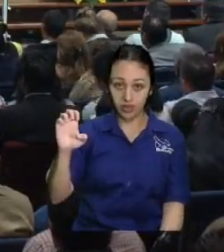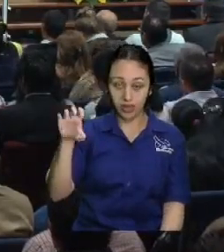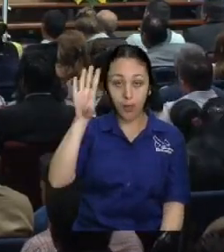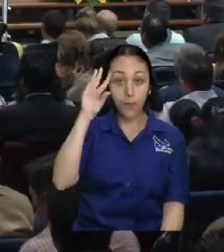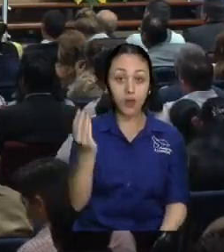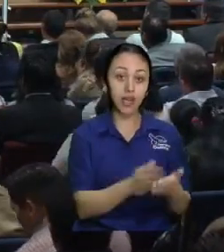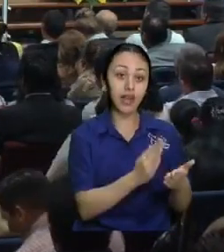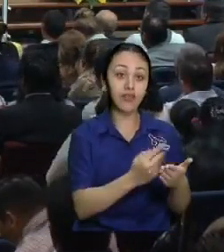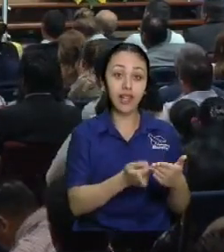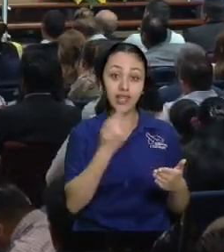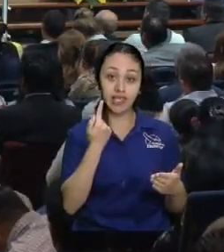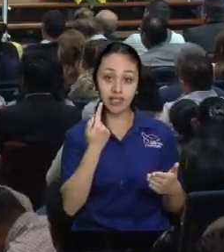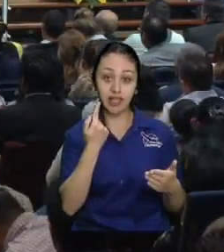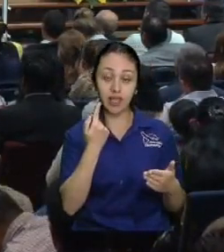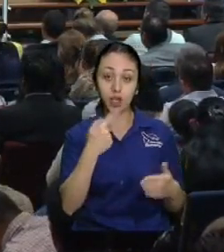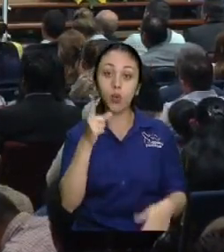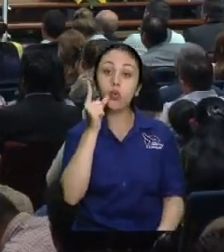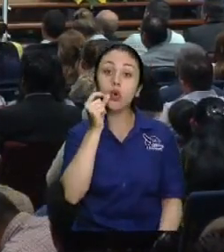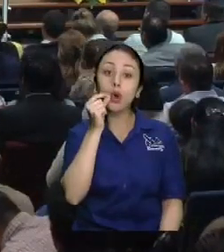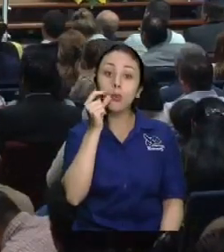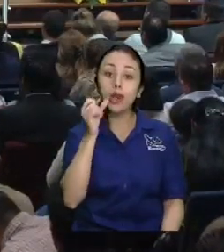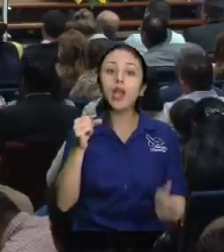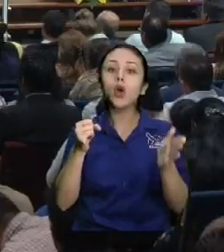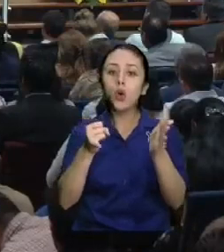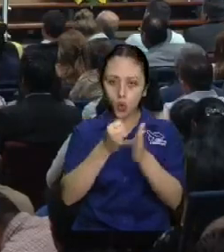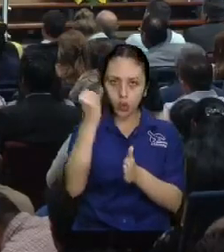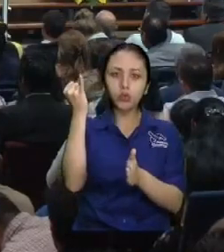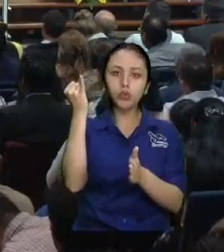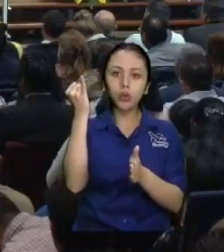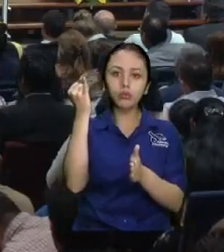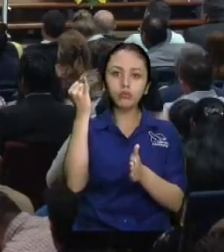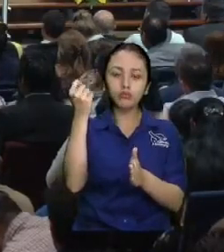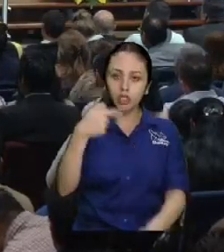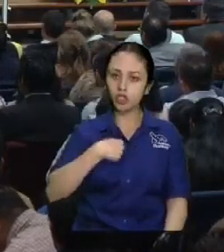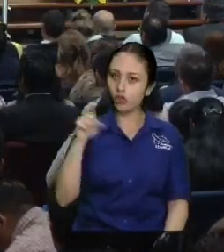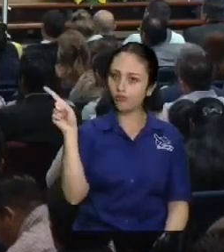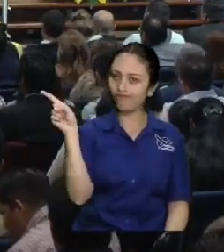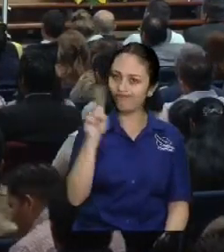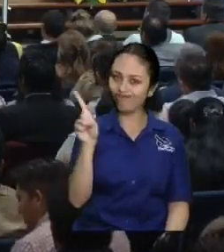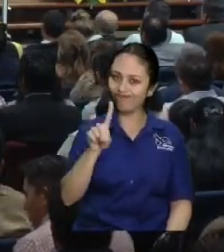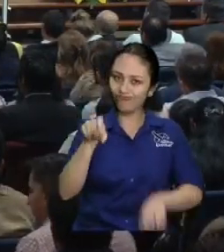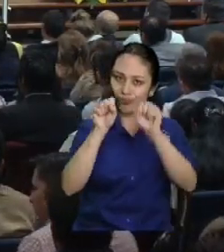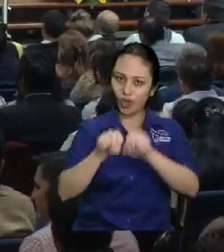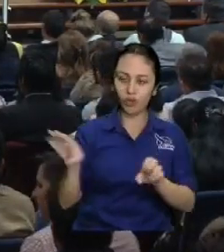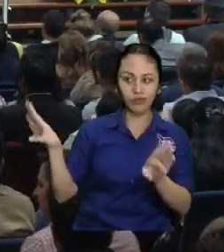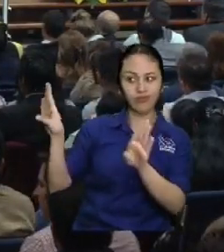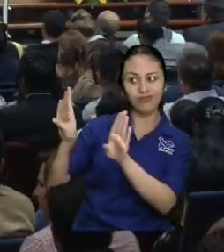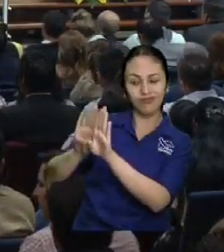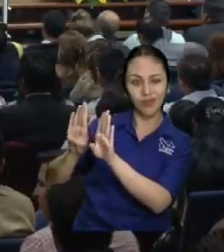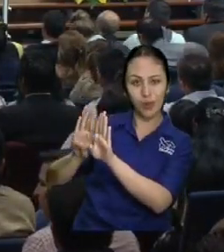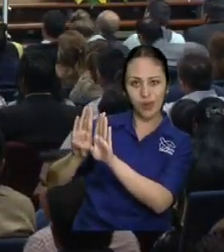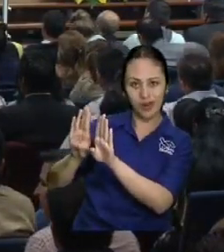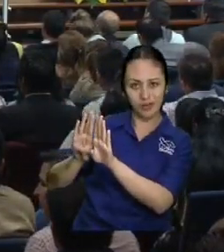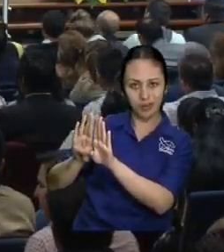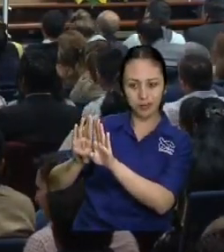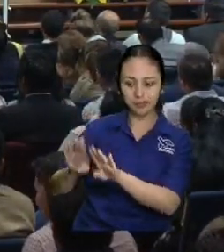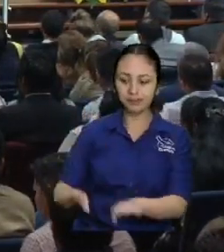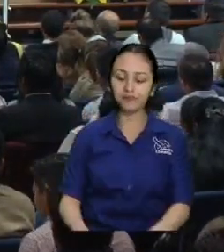justo. Así que yo no oso compararme con él. Y si él tuvo ese lapsus, a saber cuántos he tenido